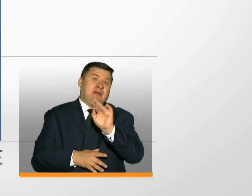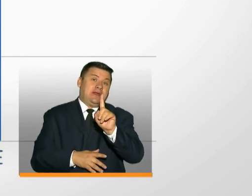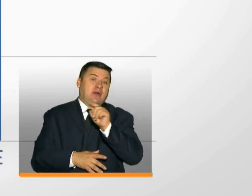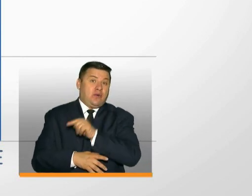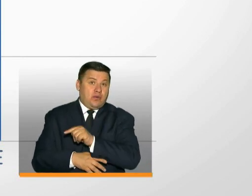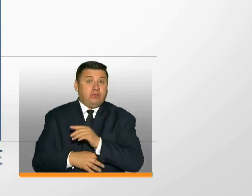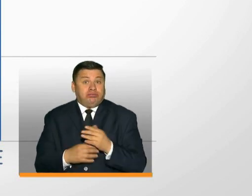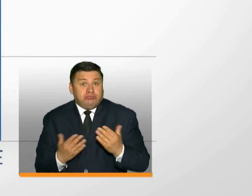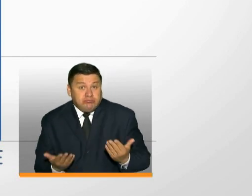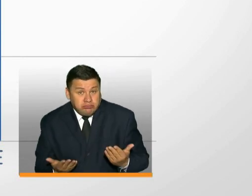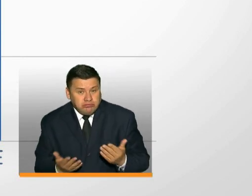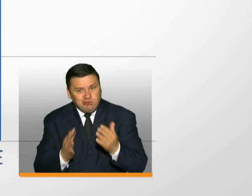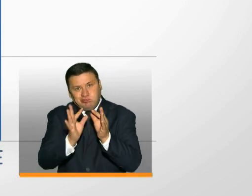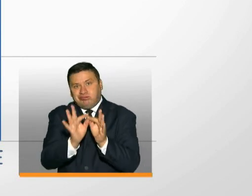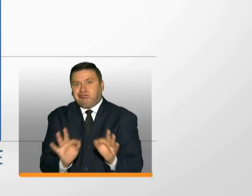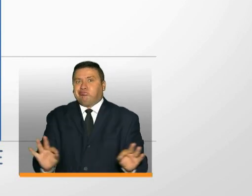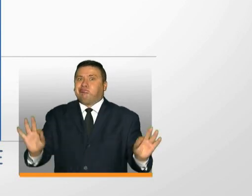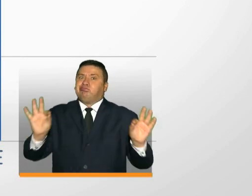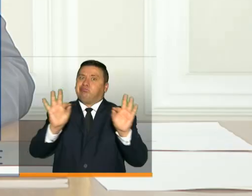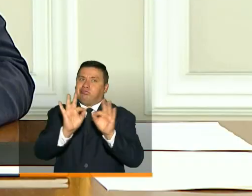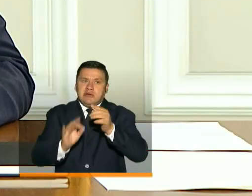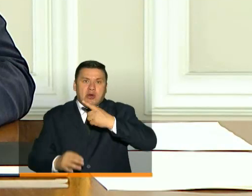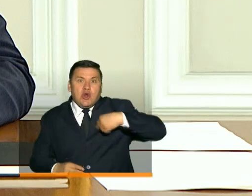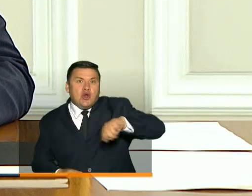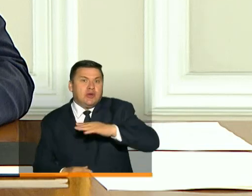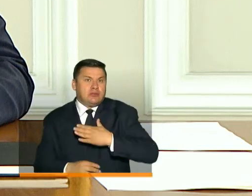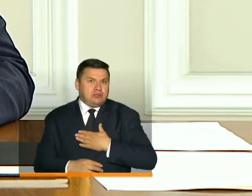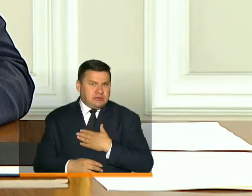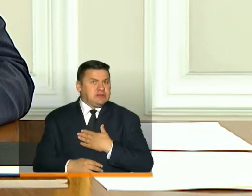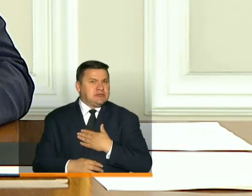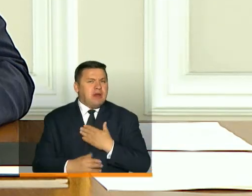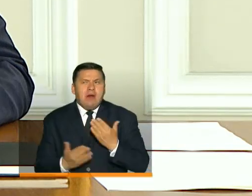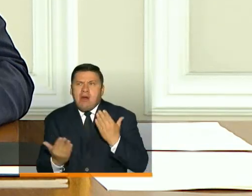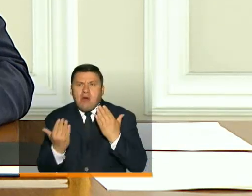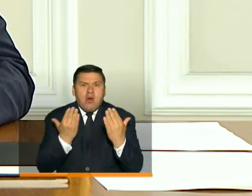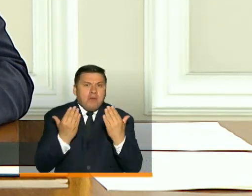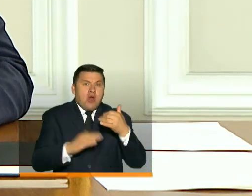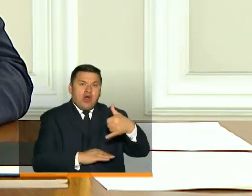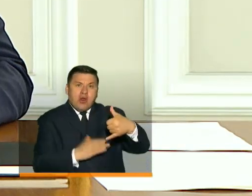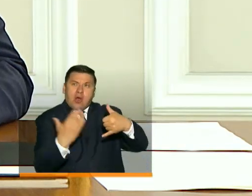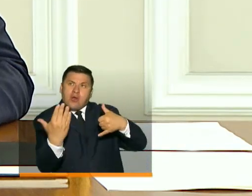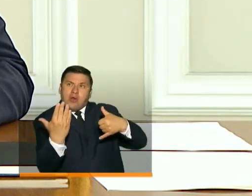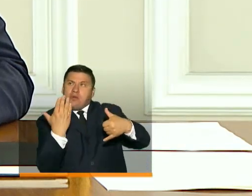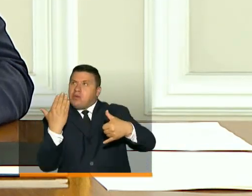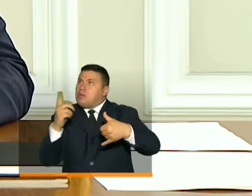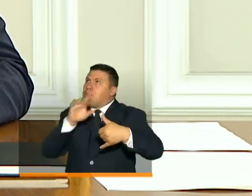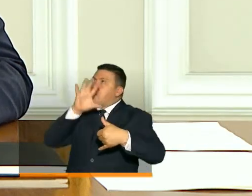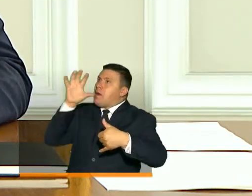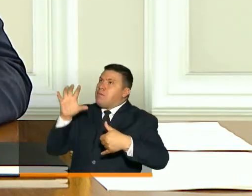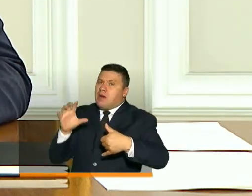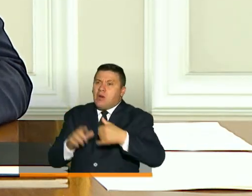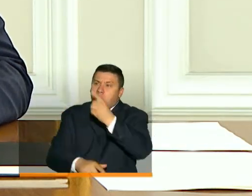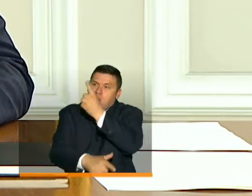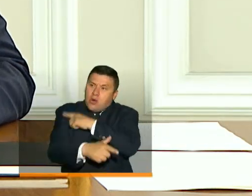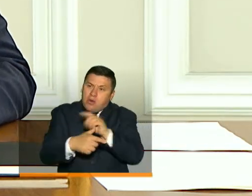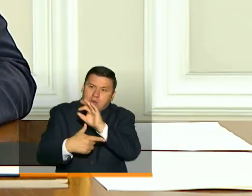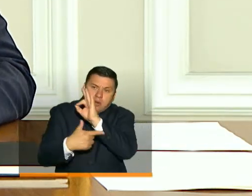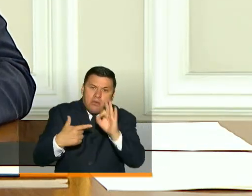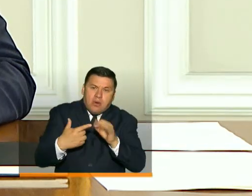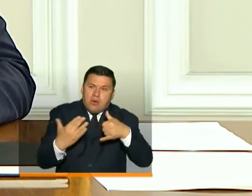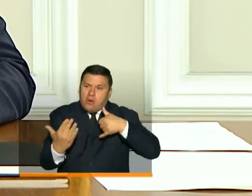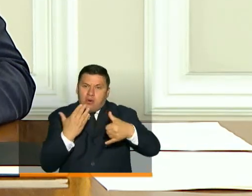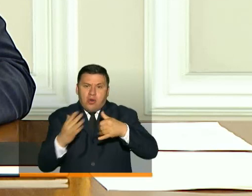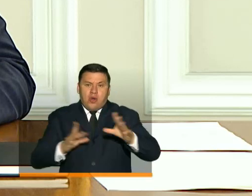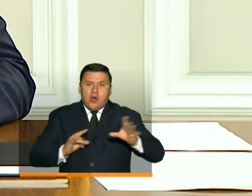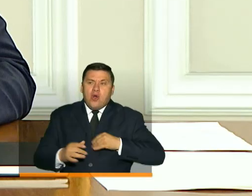19.531. Así que importante que nosotros hagamos esa comparación, cómo se ve en nuestro país contagios por millón. Esto